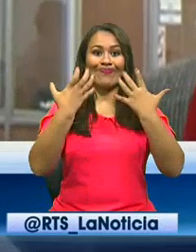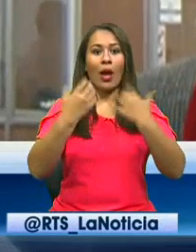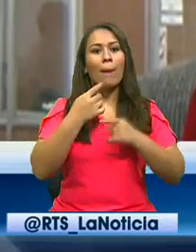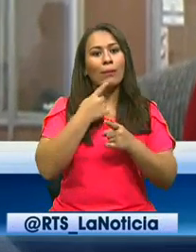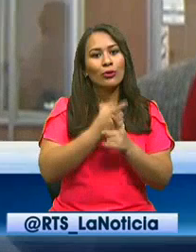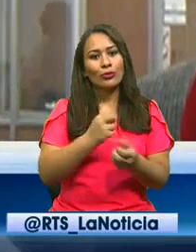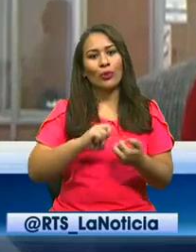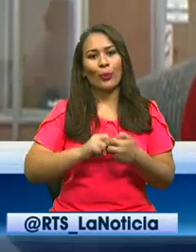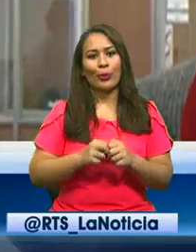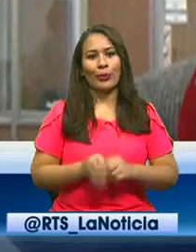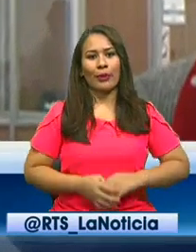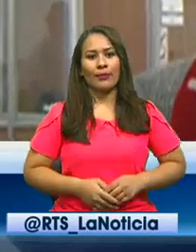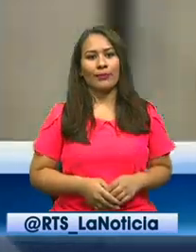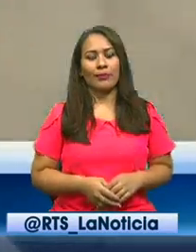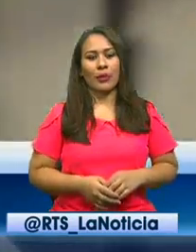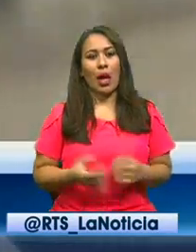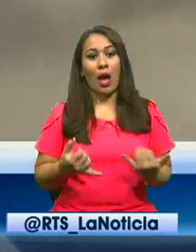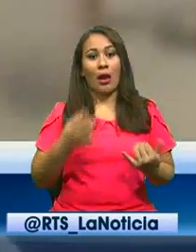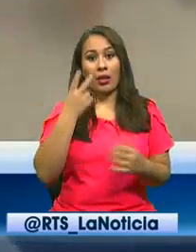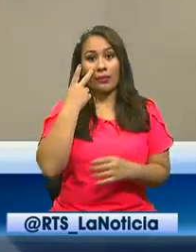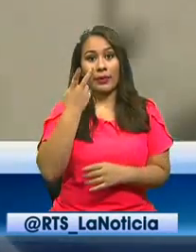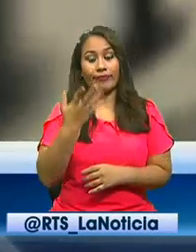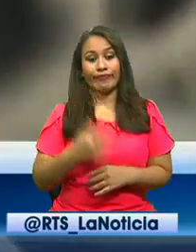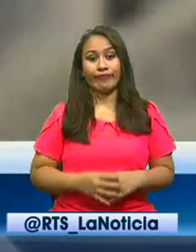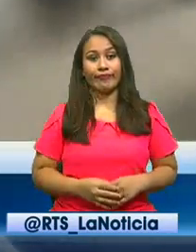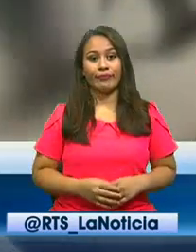está tipificado y eso es lo que se va a ver.